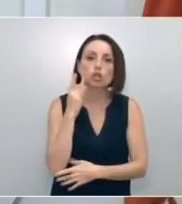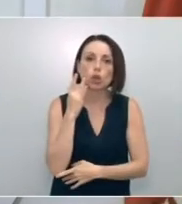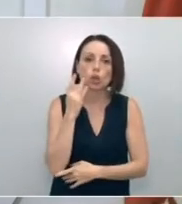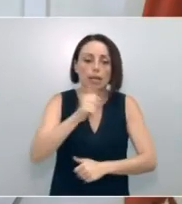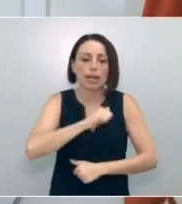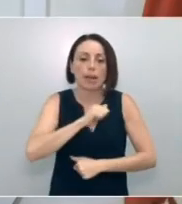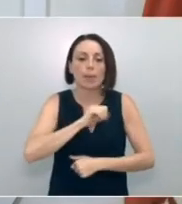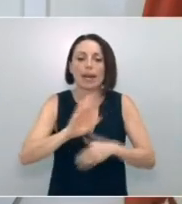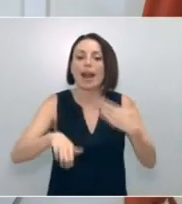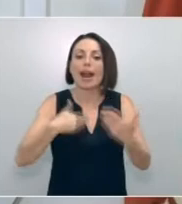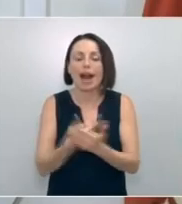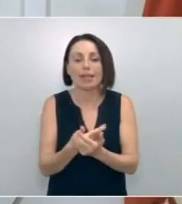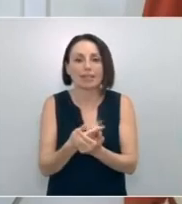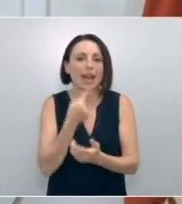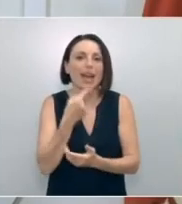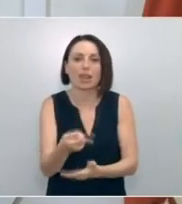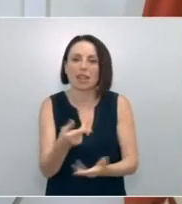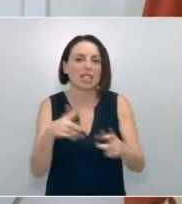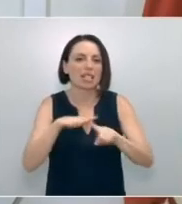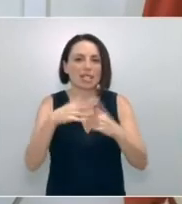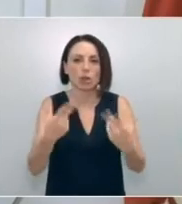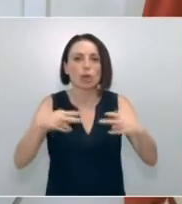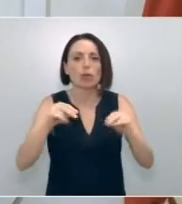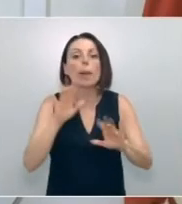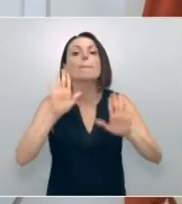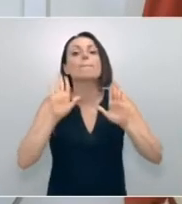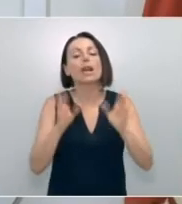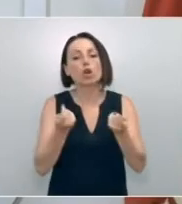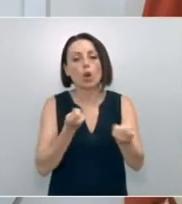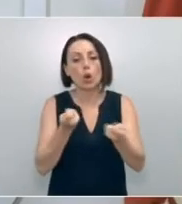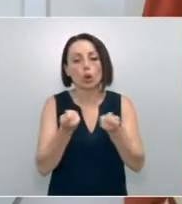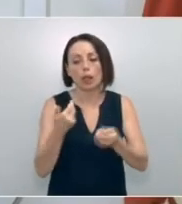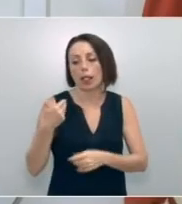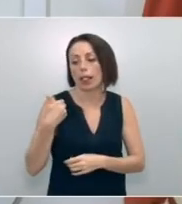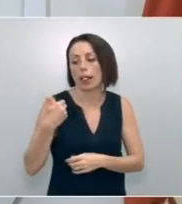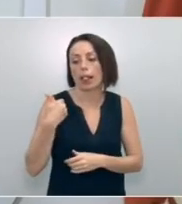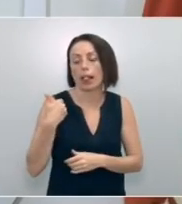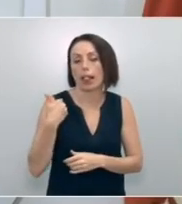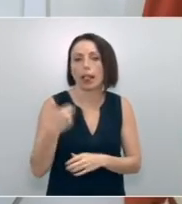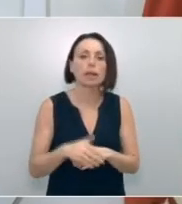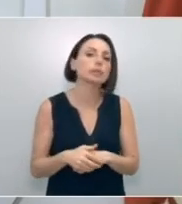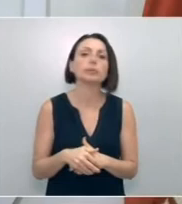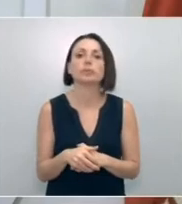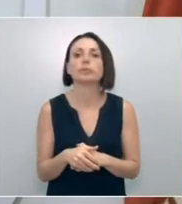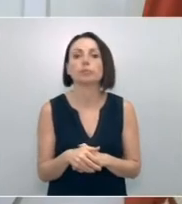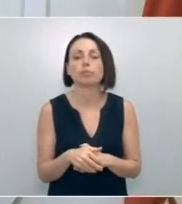cerrado por completo. Pero digamos que el brote está controlado. Estos últimos días, prácticamente, nada más que ha habido